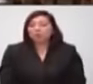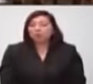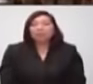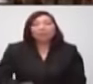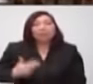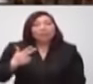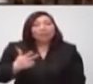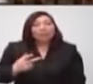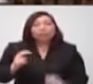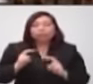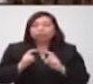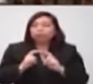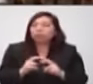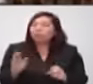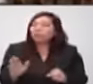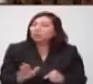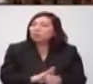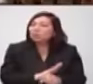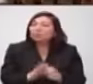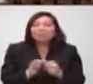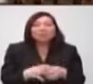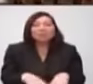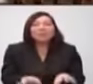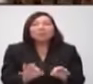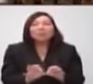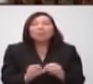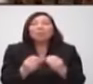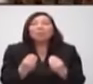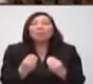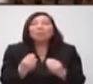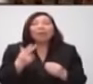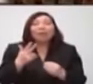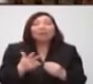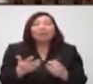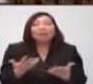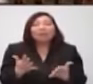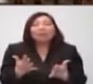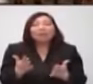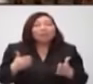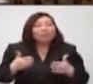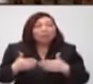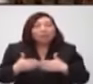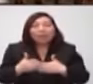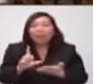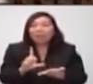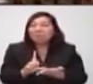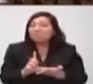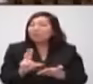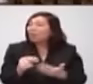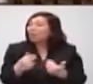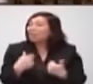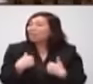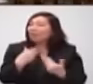tren eléctrico. Esto va a ser sumamente importante porque el tren eléctrico casi roza a Lima y no tiene